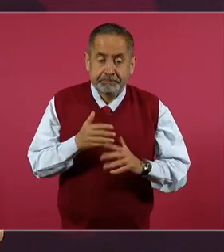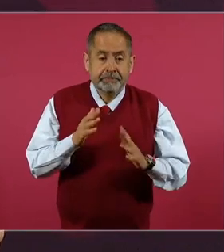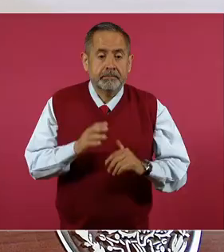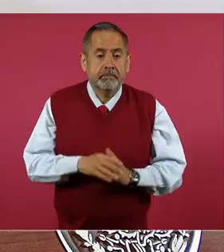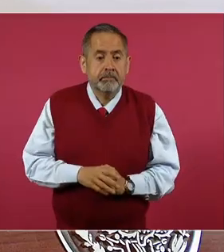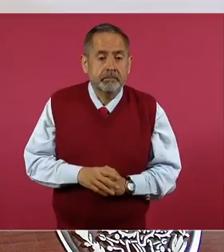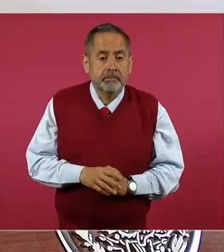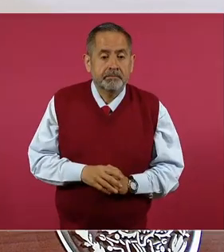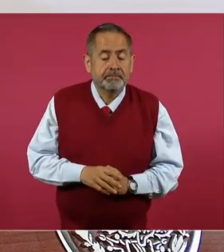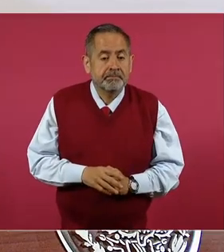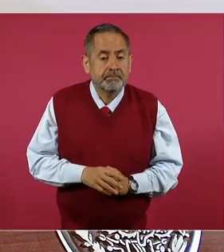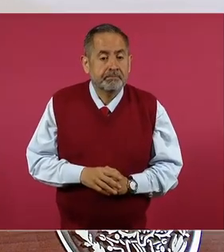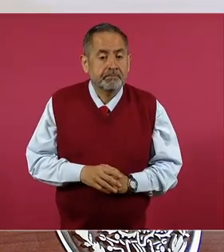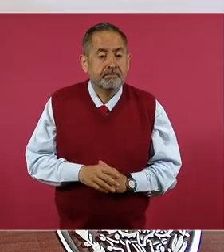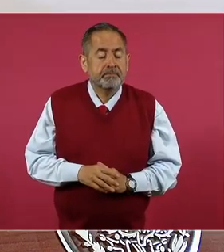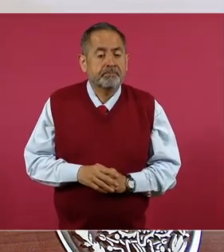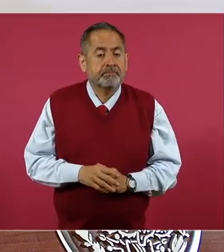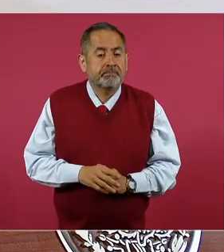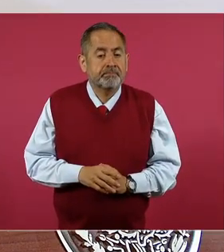de los más